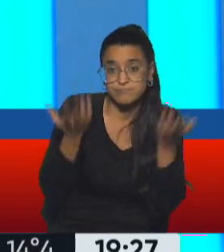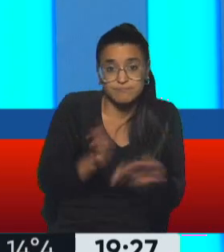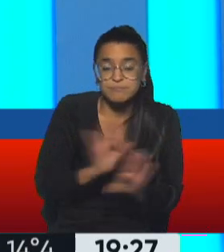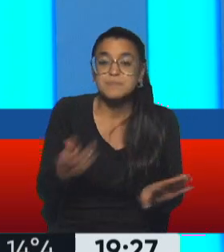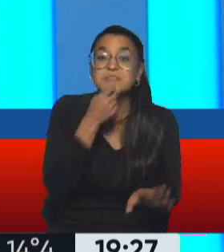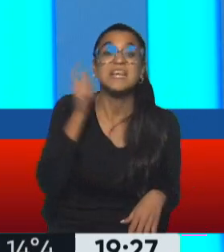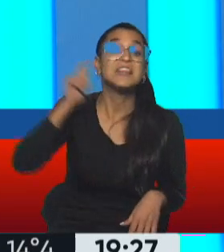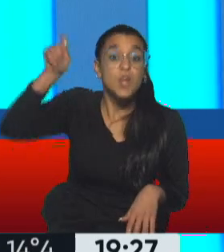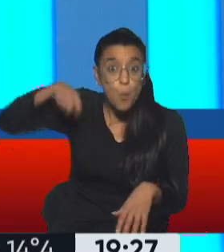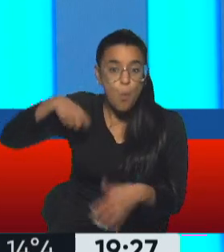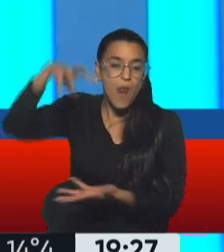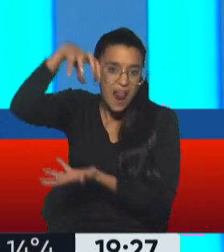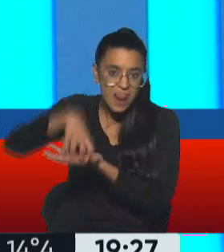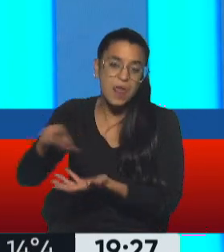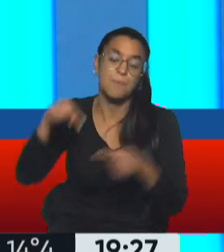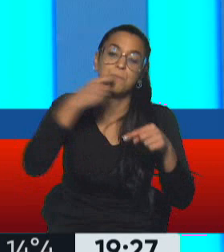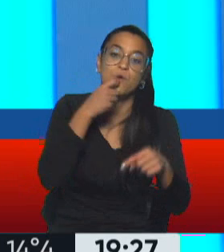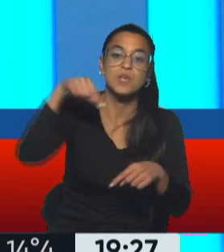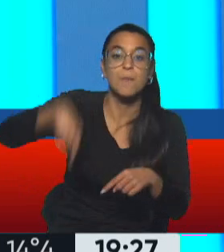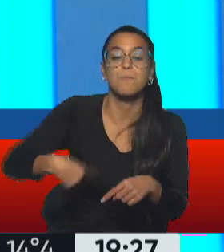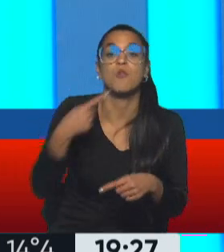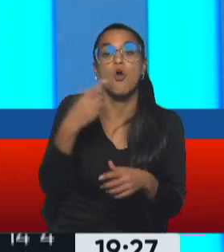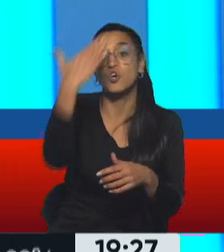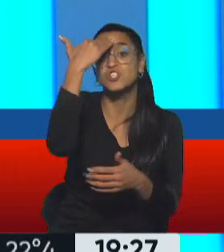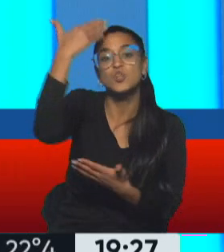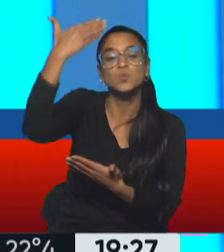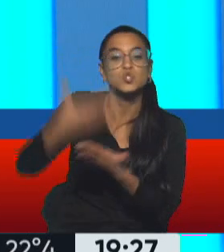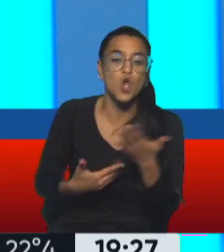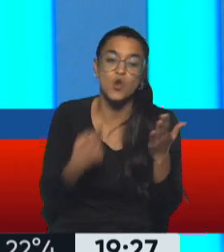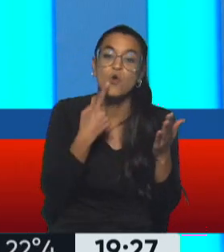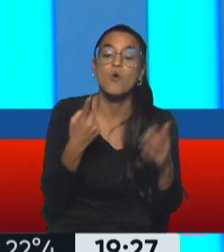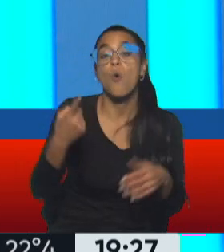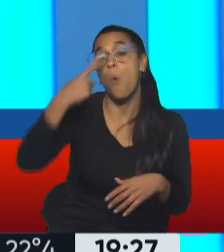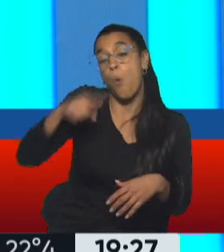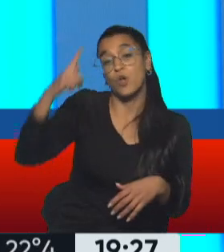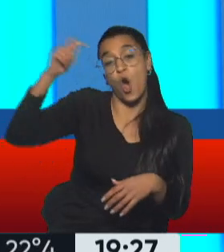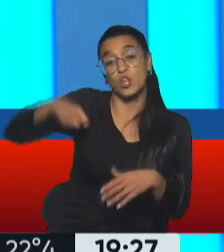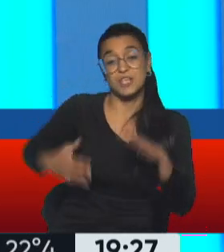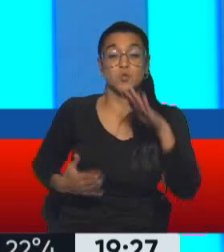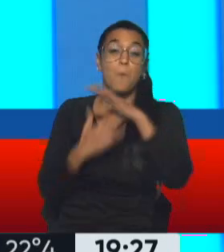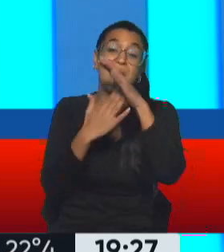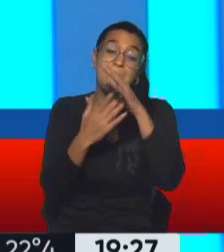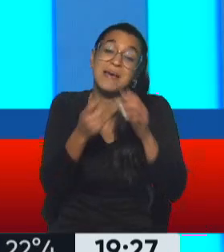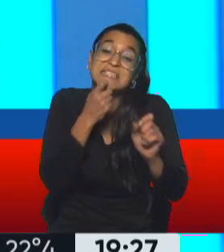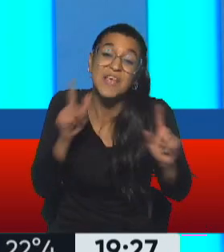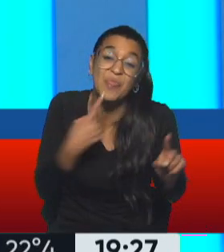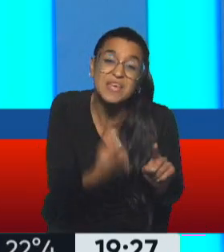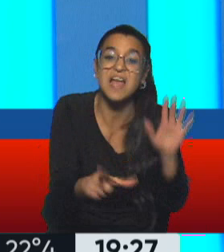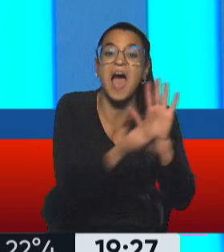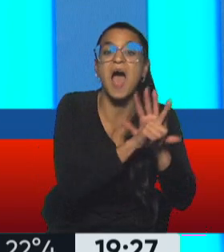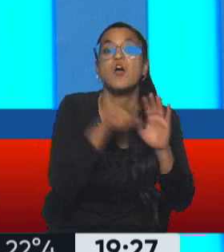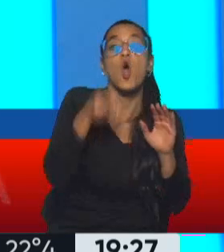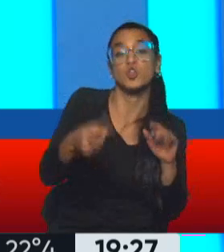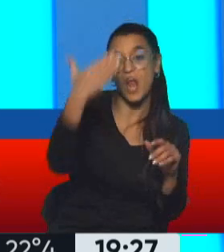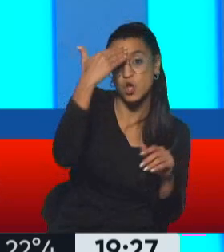un tribunal constitucional, en este caso el intérprete de la Constitución, el último es la Corte Suprema de Justicia, diga que esa ley es